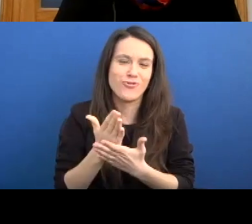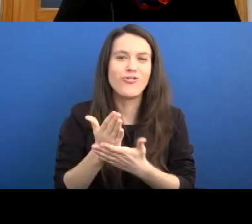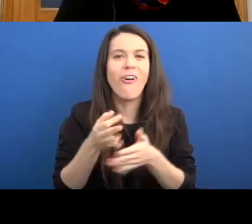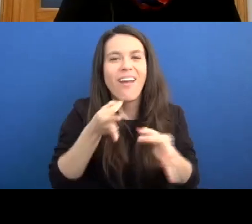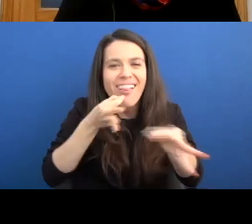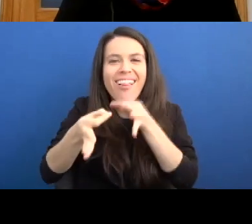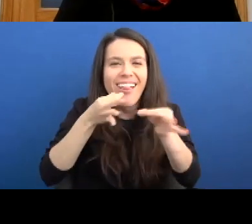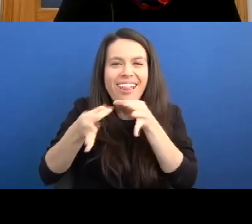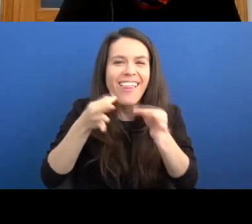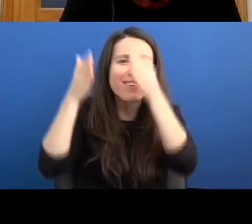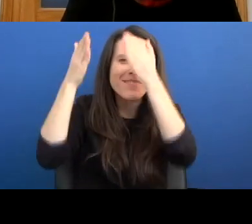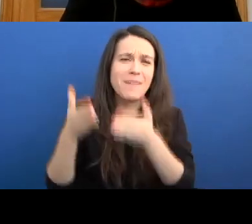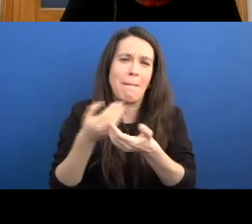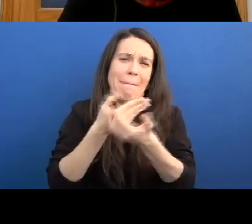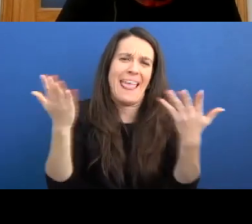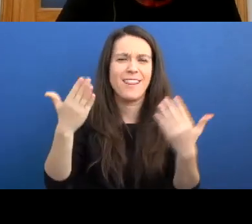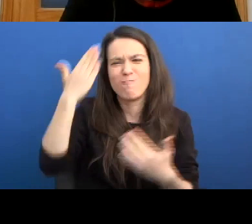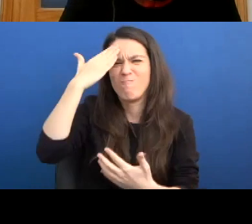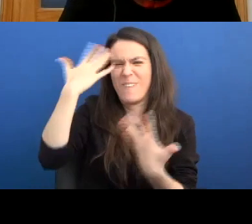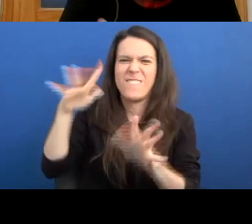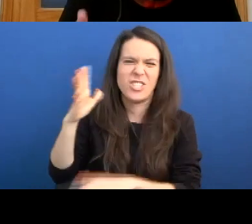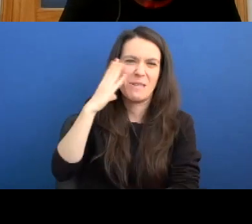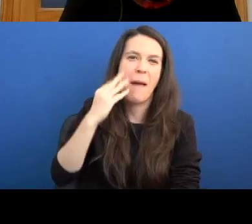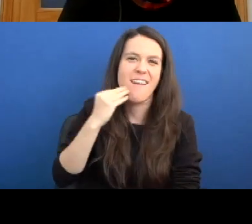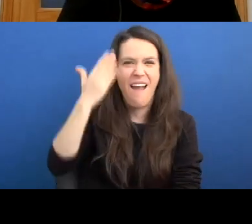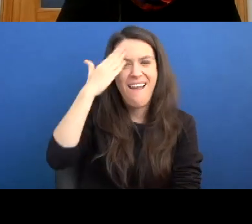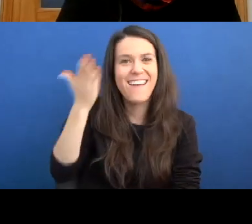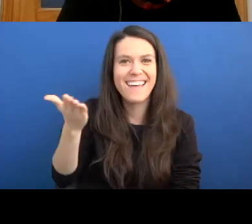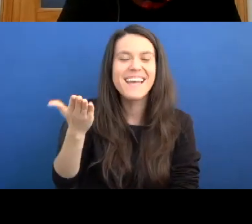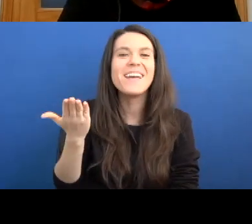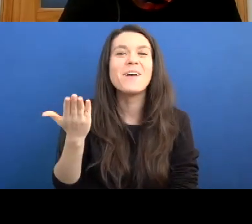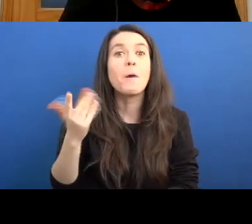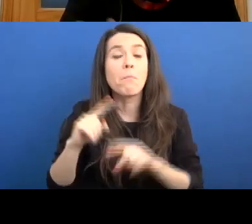Estoy segura de que Maya DeWitt no necesita presentación,